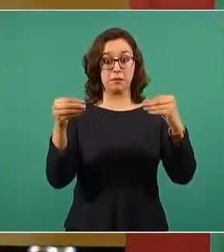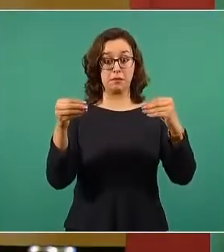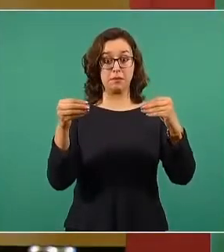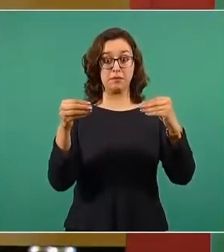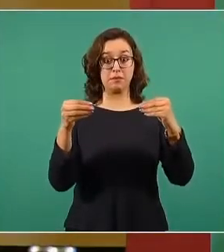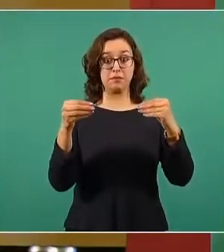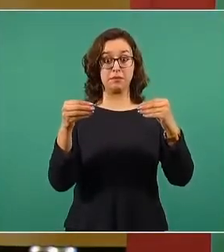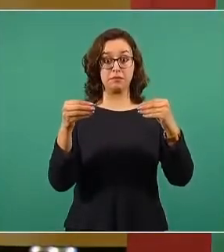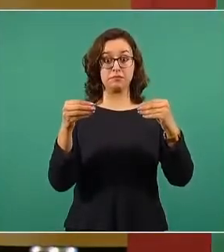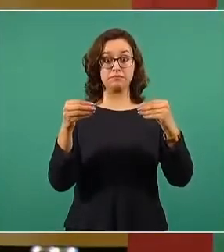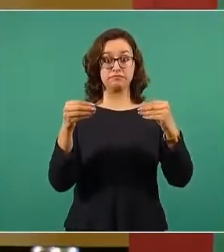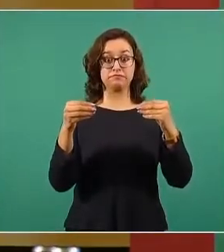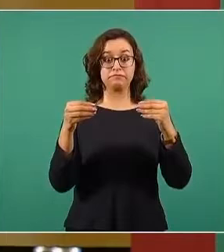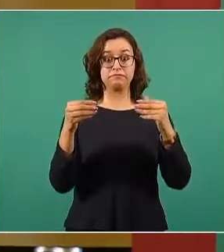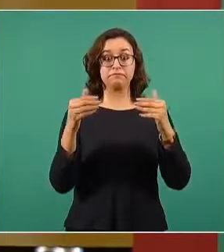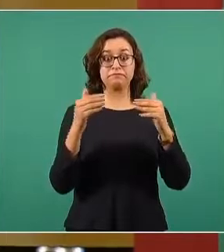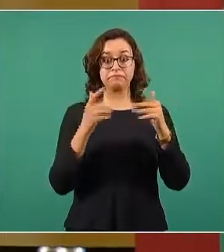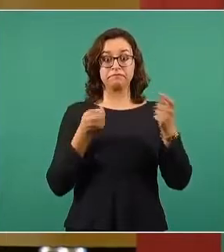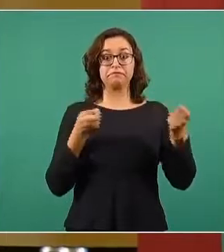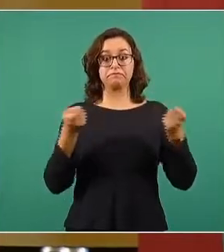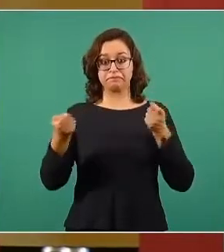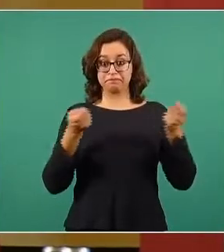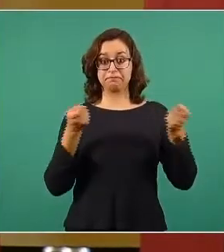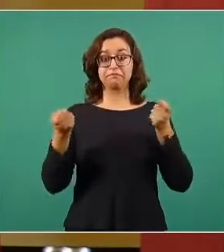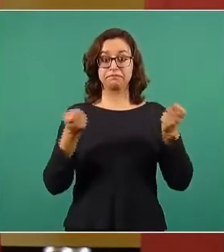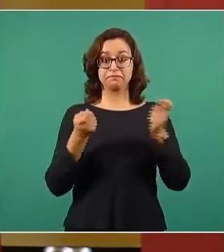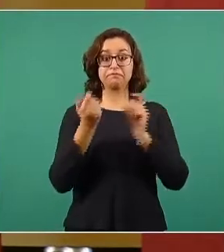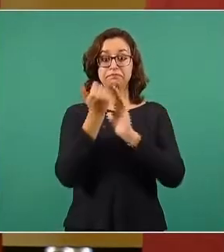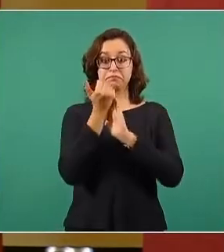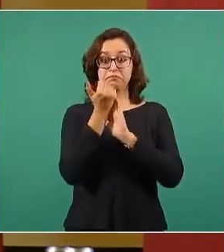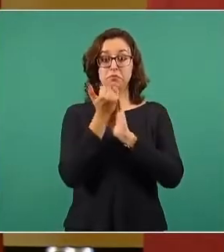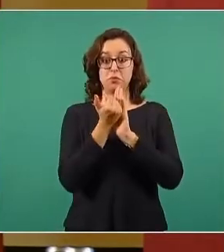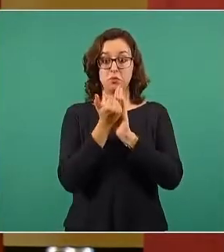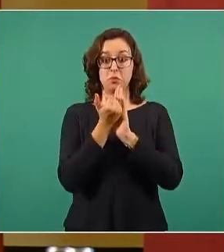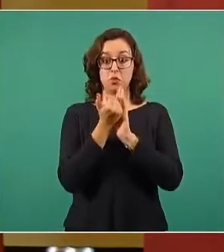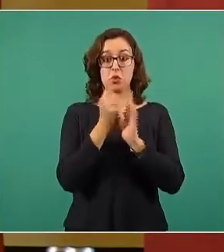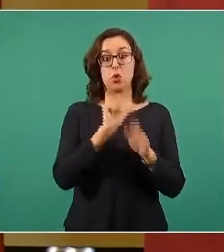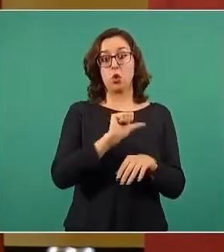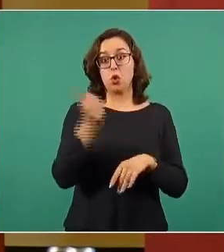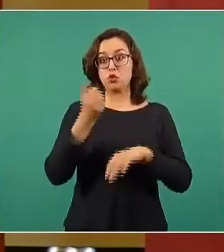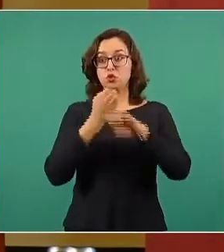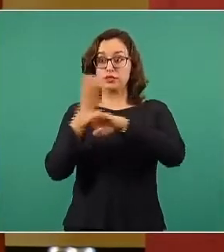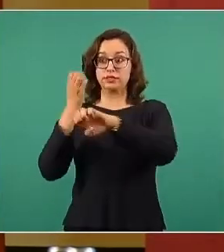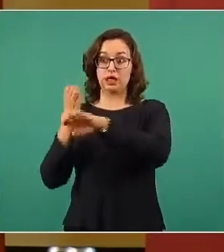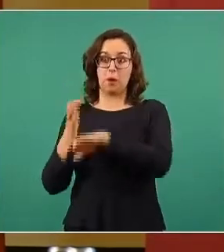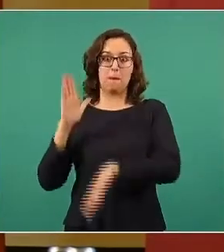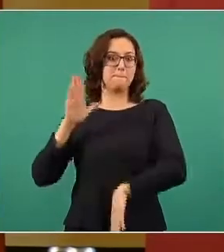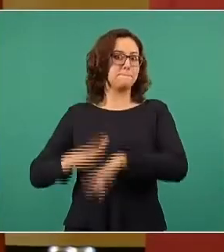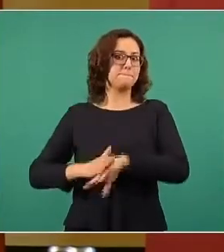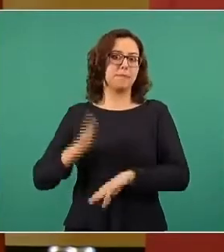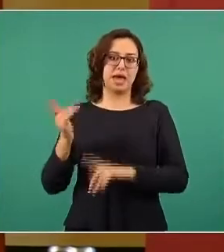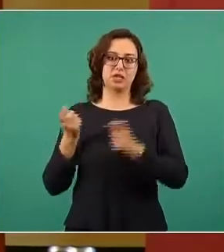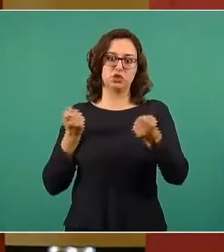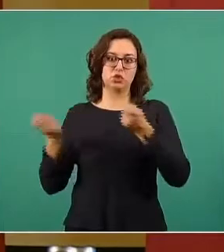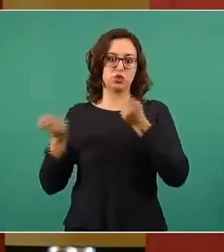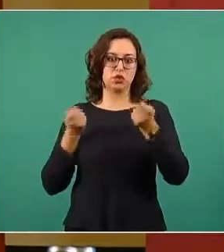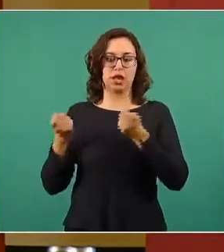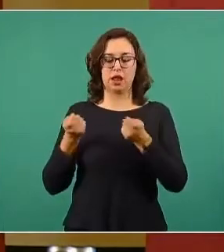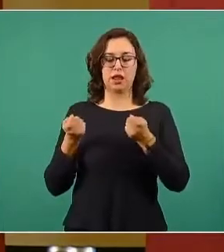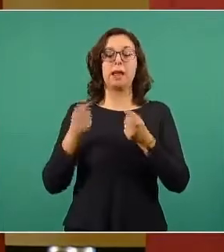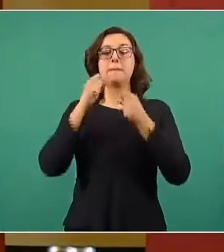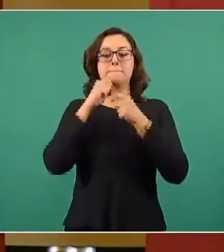reflejan un control menor al que tienen las otras entidades federativas y los otros